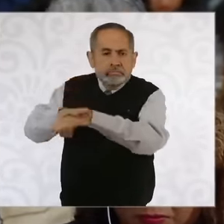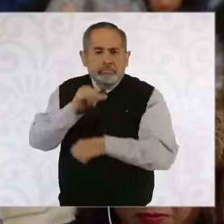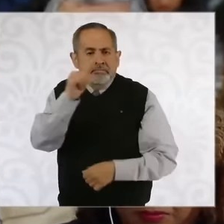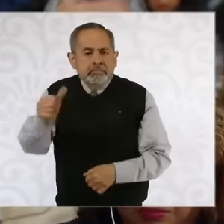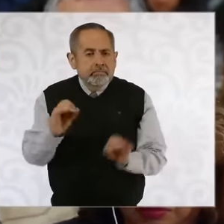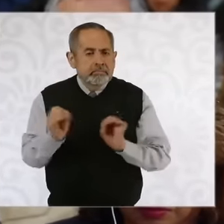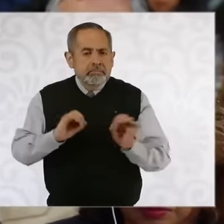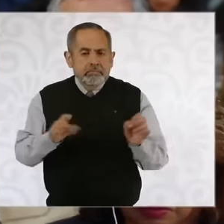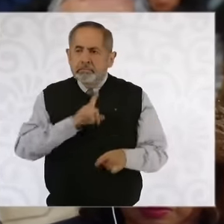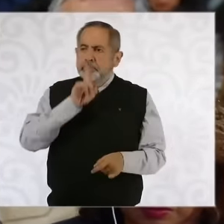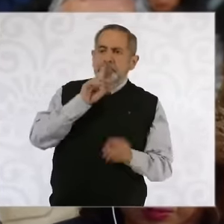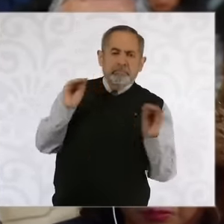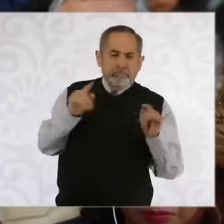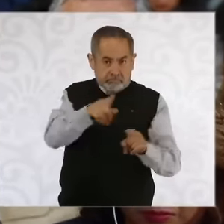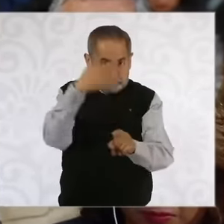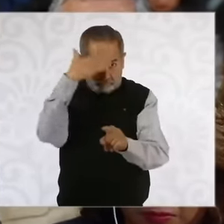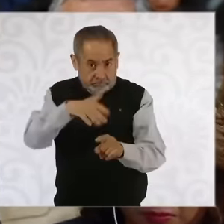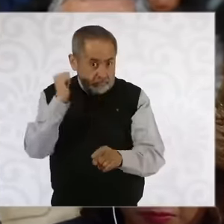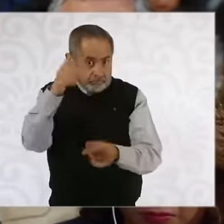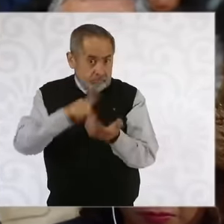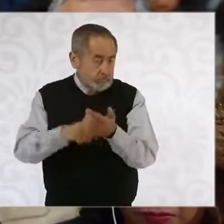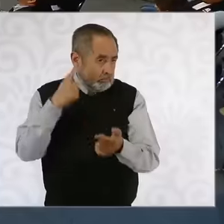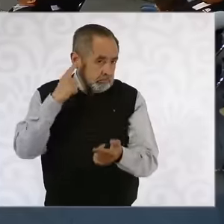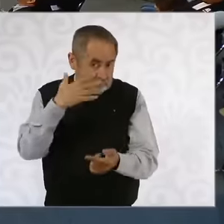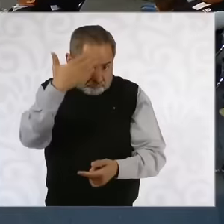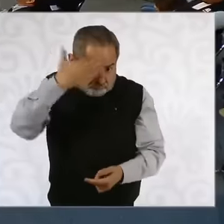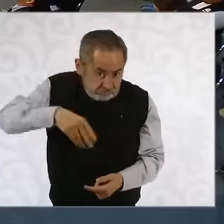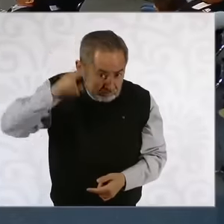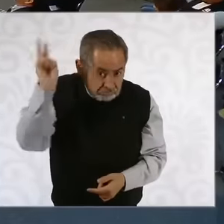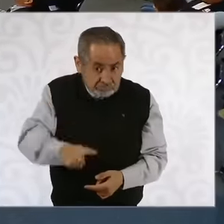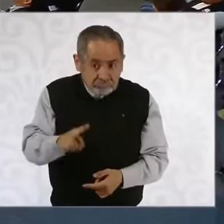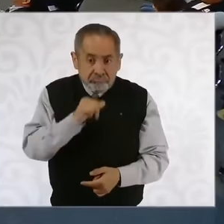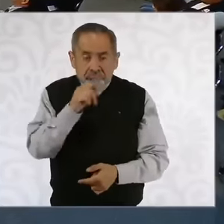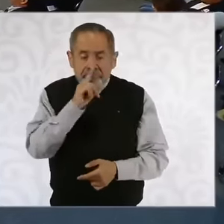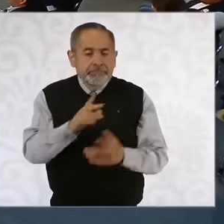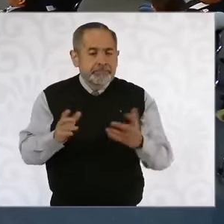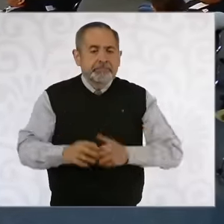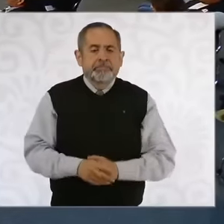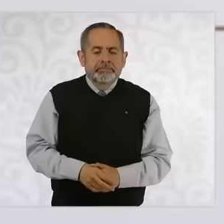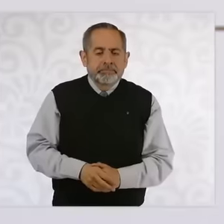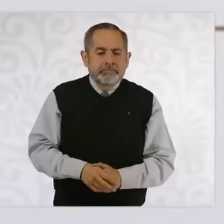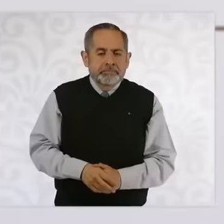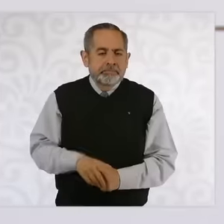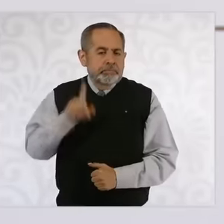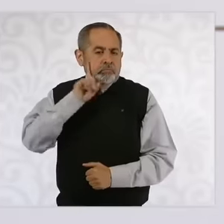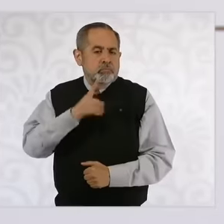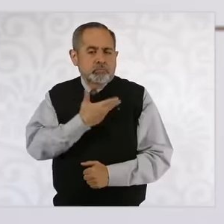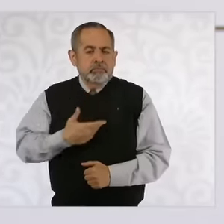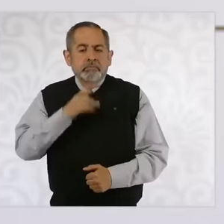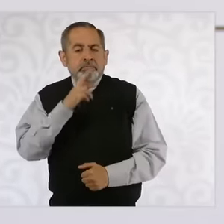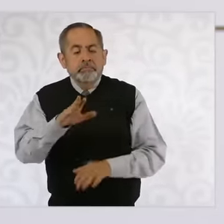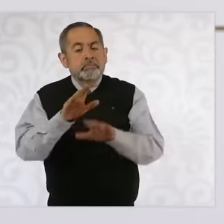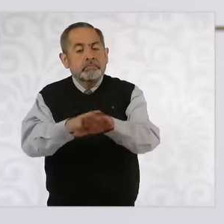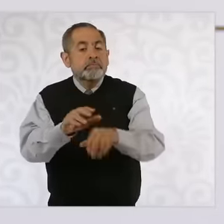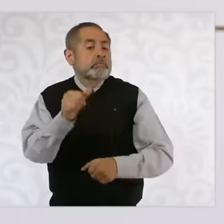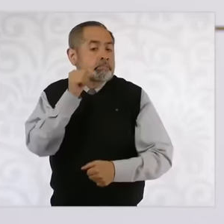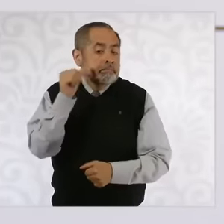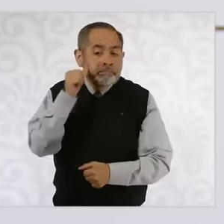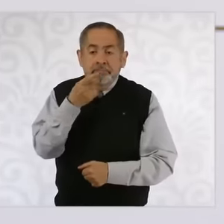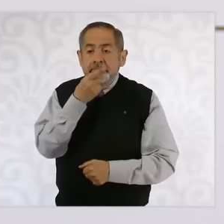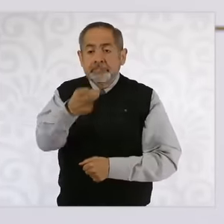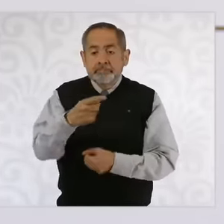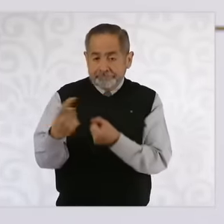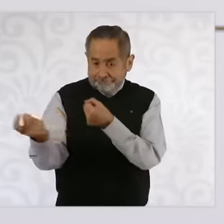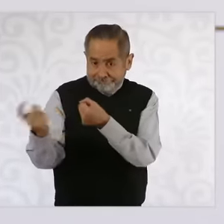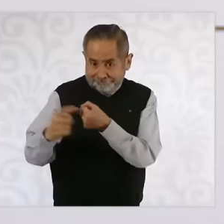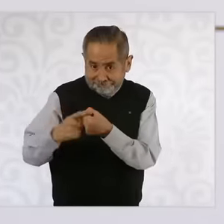autoridades de salud. No sé si esto sea cierto. A ver, los datos que se presentaron ayer son datos de afiliados al IMSS en